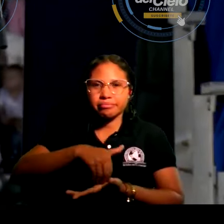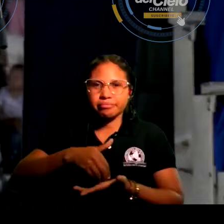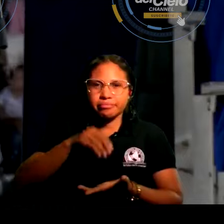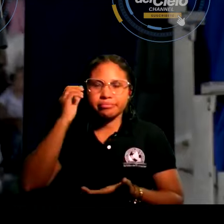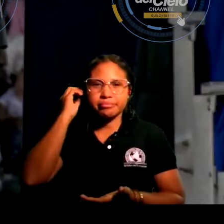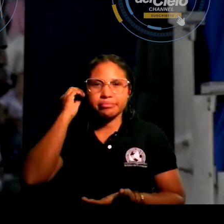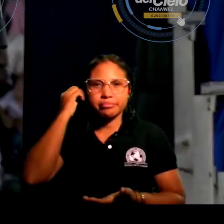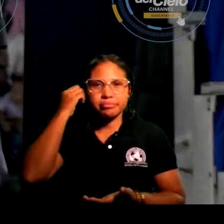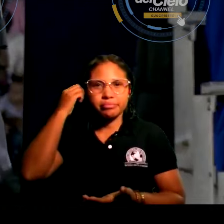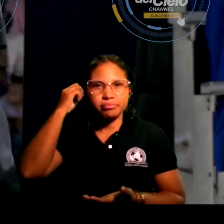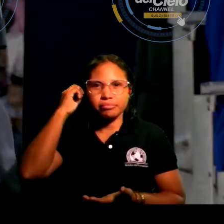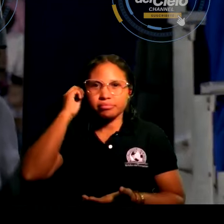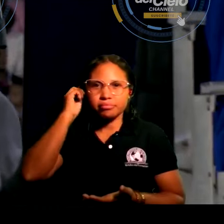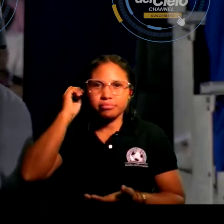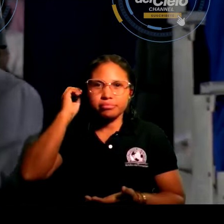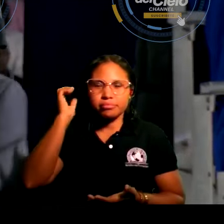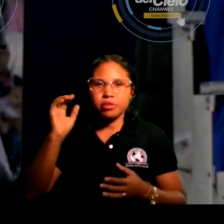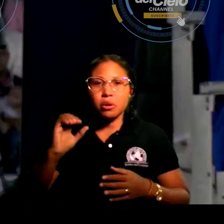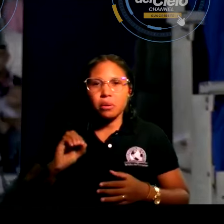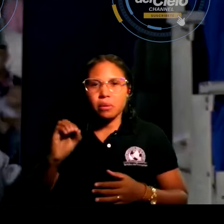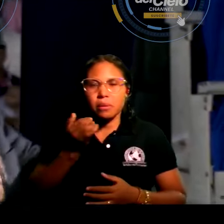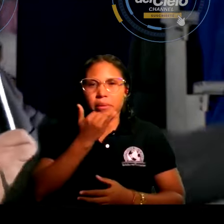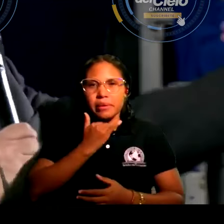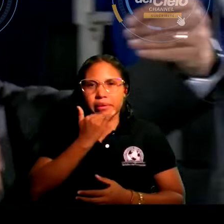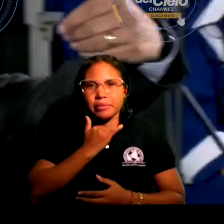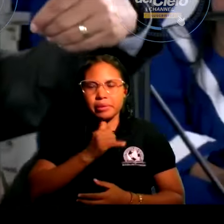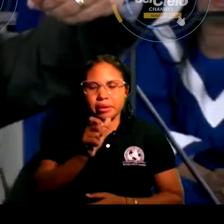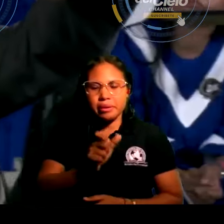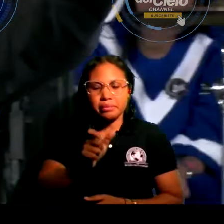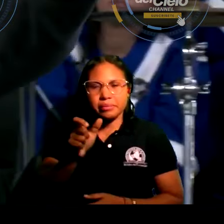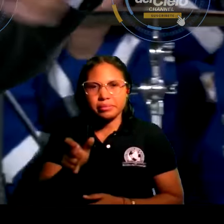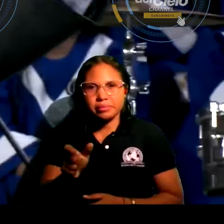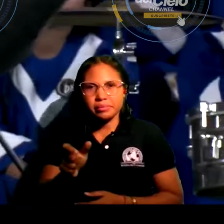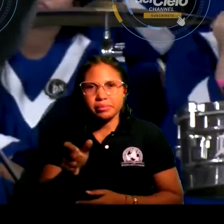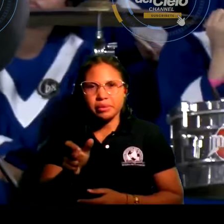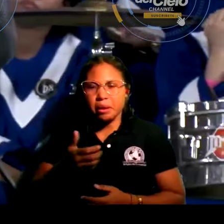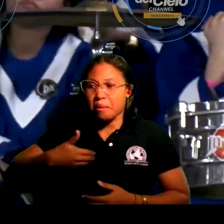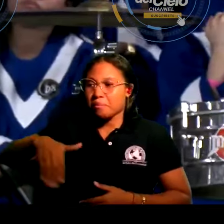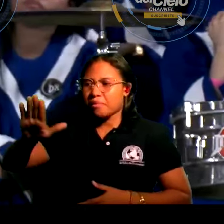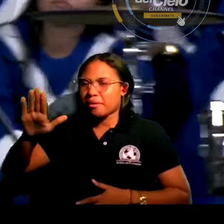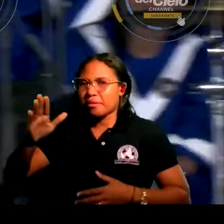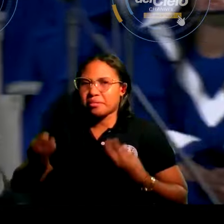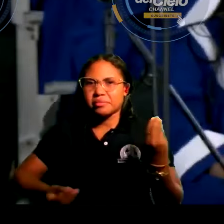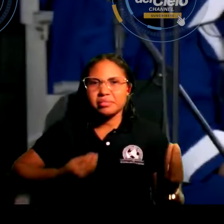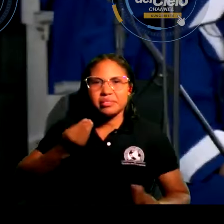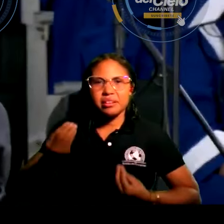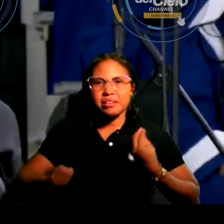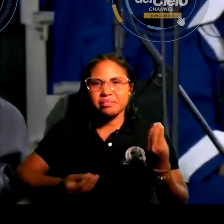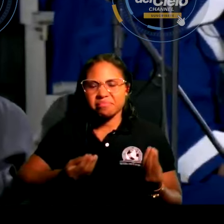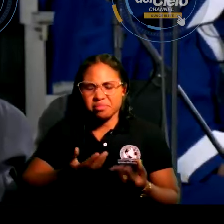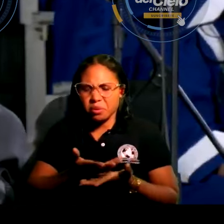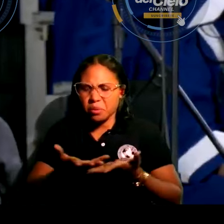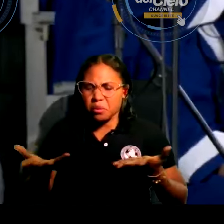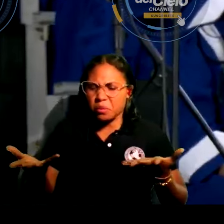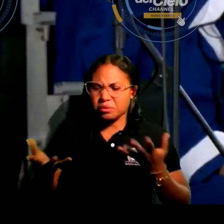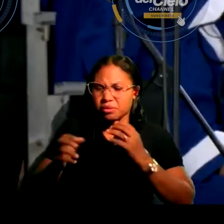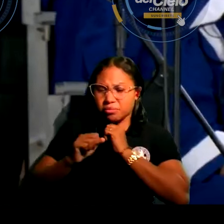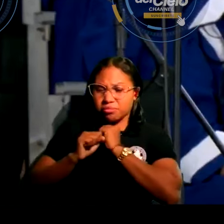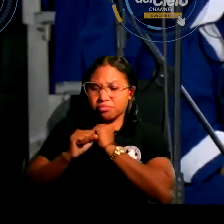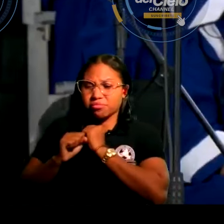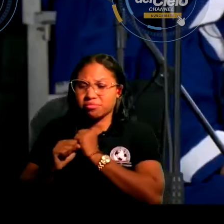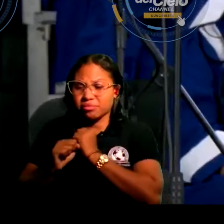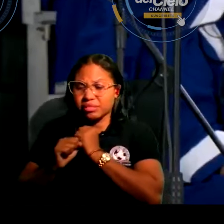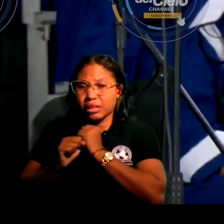llama error. La persona va y hace una cantidad de cosas allá que no le agradan al Señor,